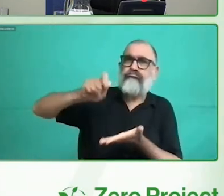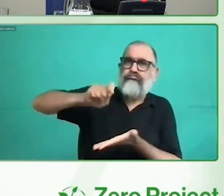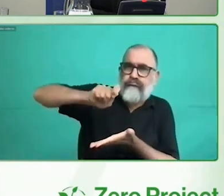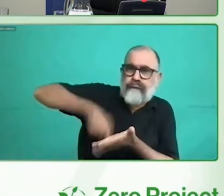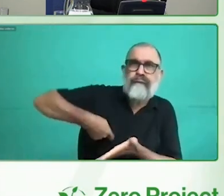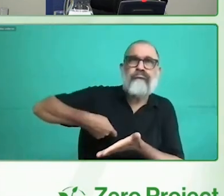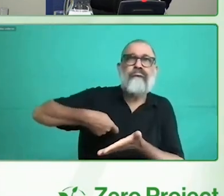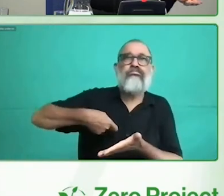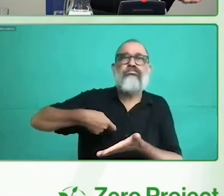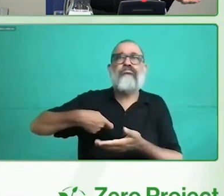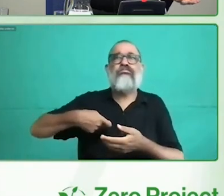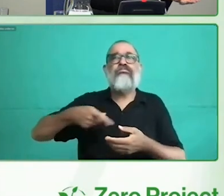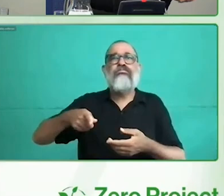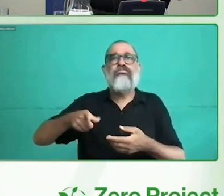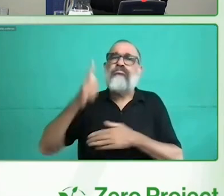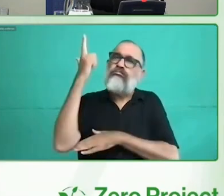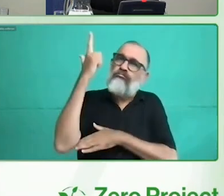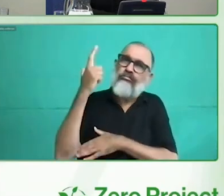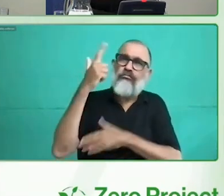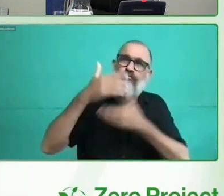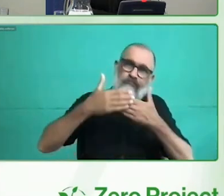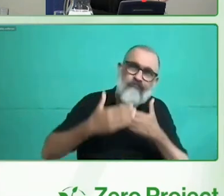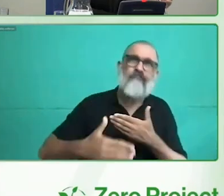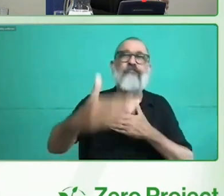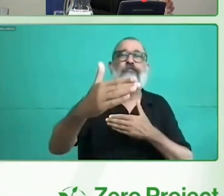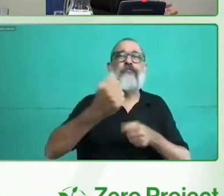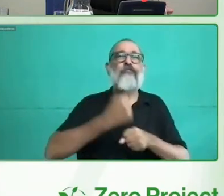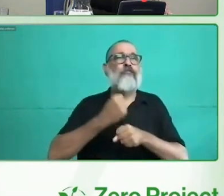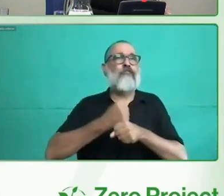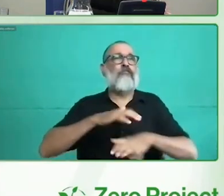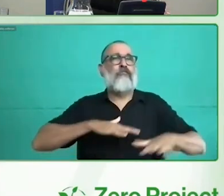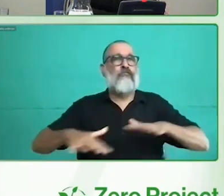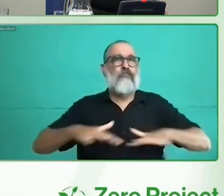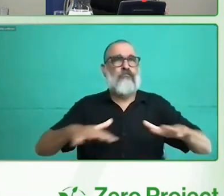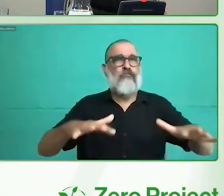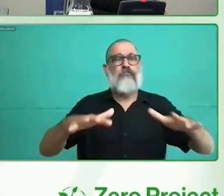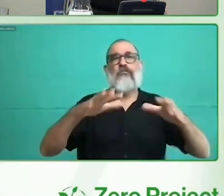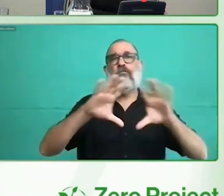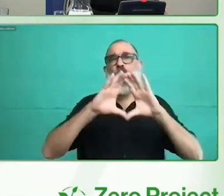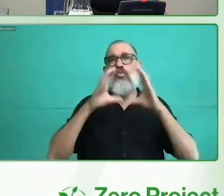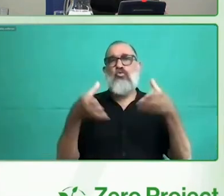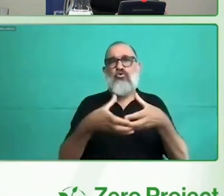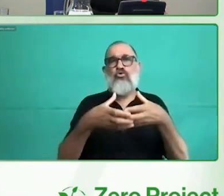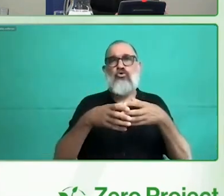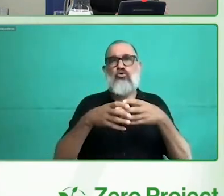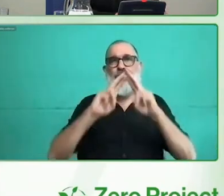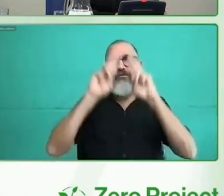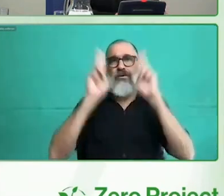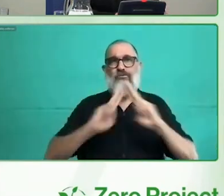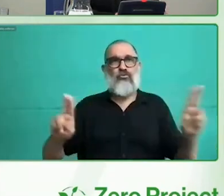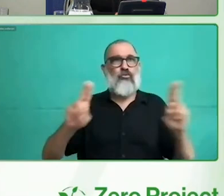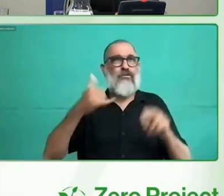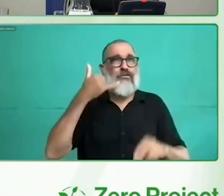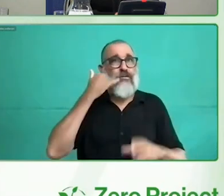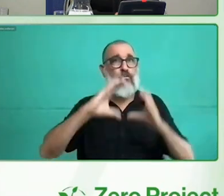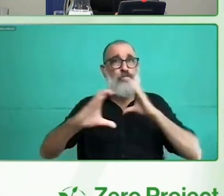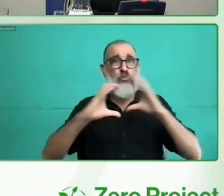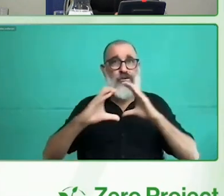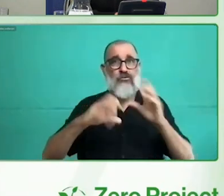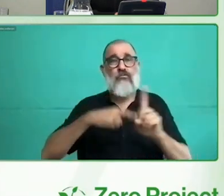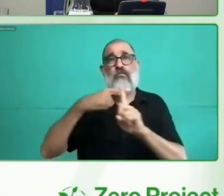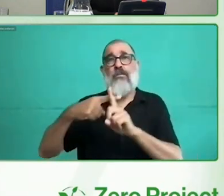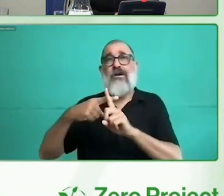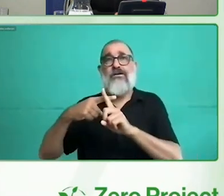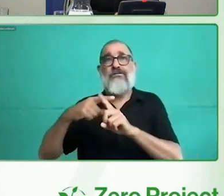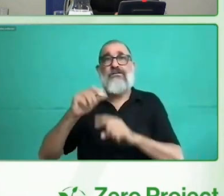desarrollen habilidades digitales y apoyar a los países en materia de políticas de inclusión digital de género. Hoy día este